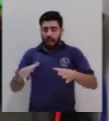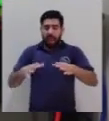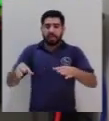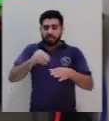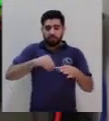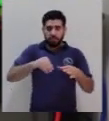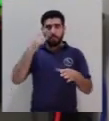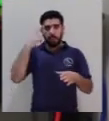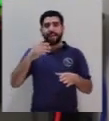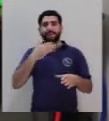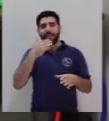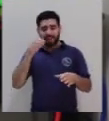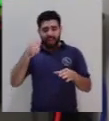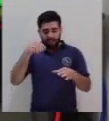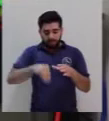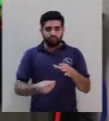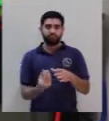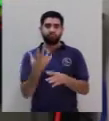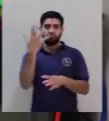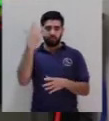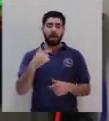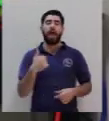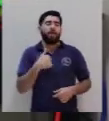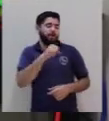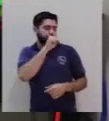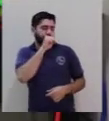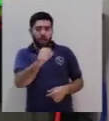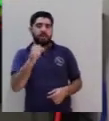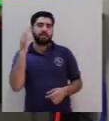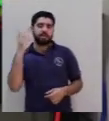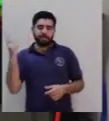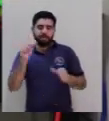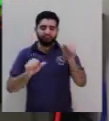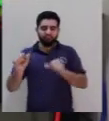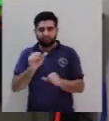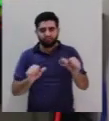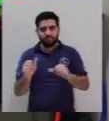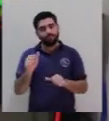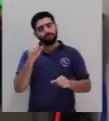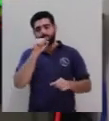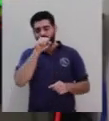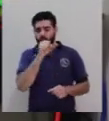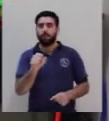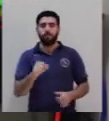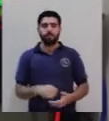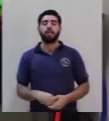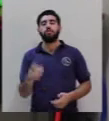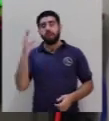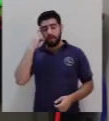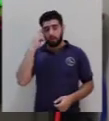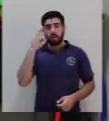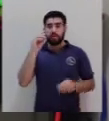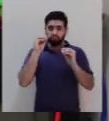son recipientes fáciles de encontrar. Y la verdad que me encantó este experimento. Y bueno, ya para cerrar, profe, debemos